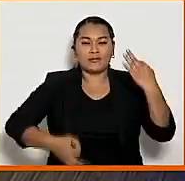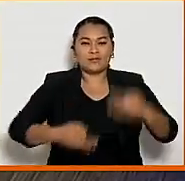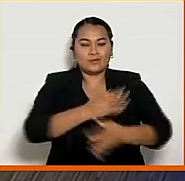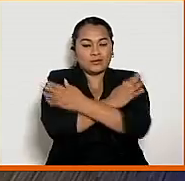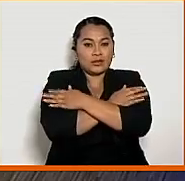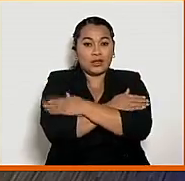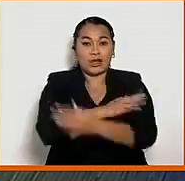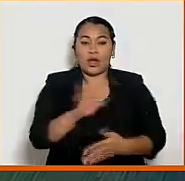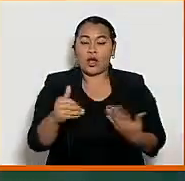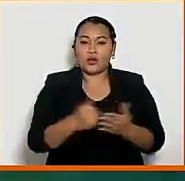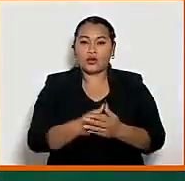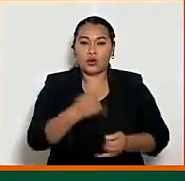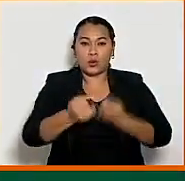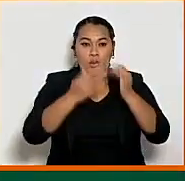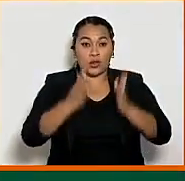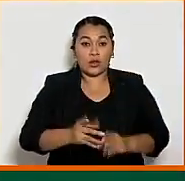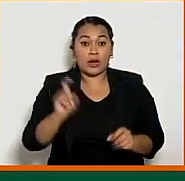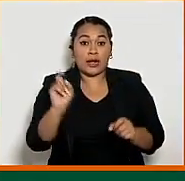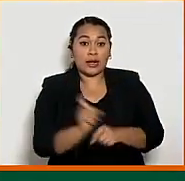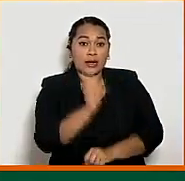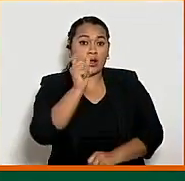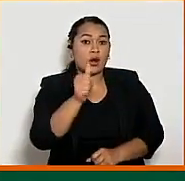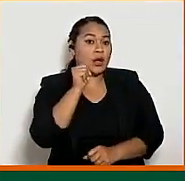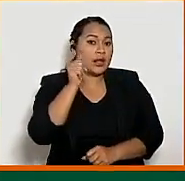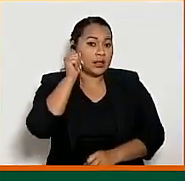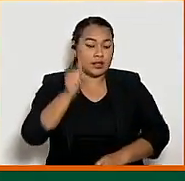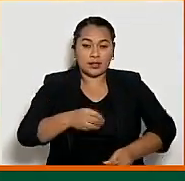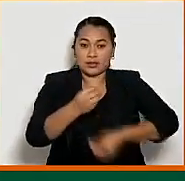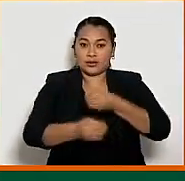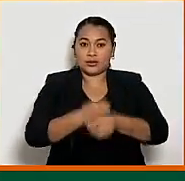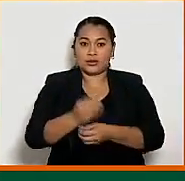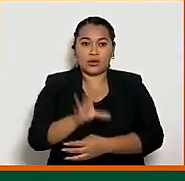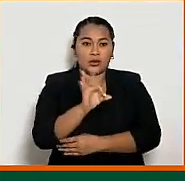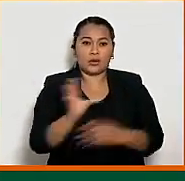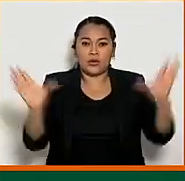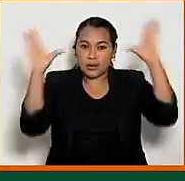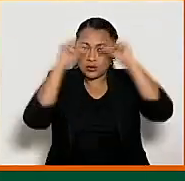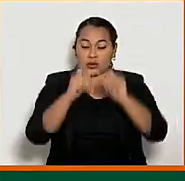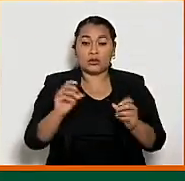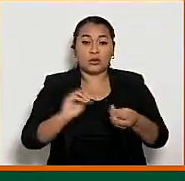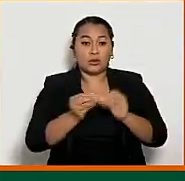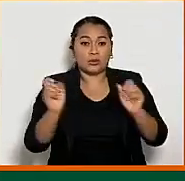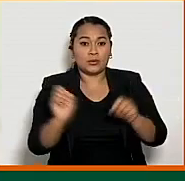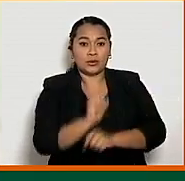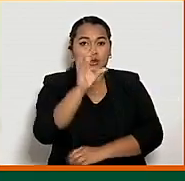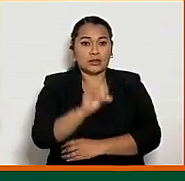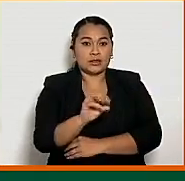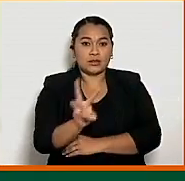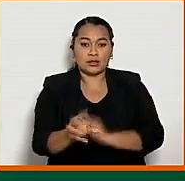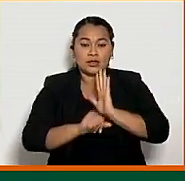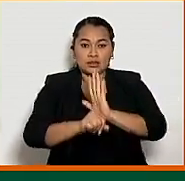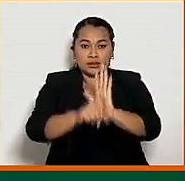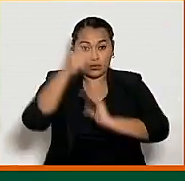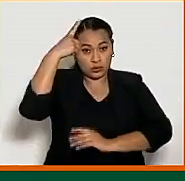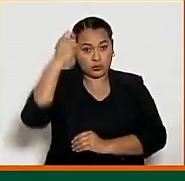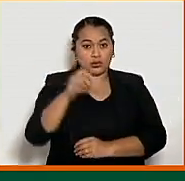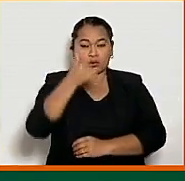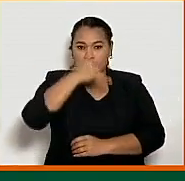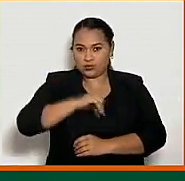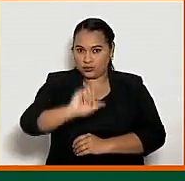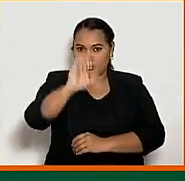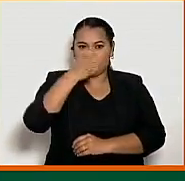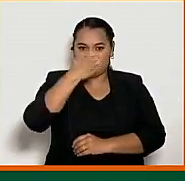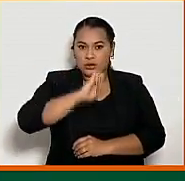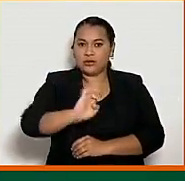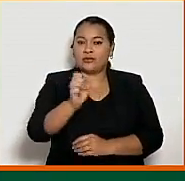de anoche en el sorteo de las 9 de la noche, en el que resultó favorecido el 06 con su símbolo de sueños elefante, el que nos permitió pagar